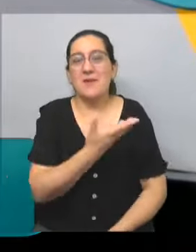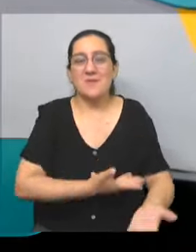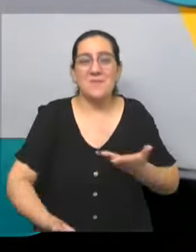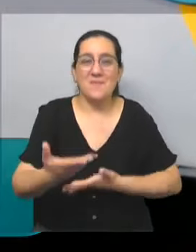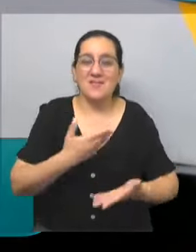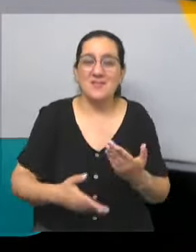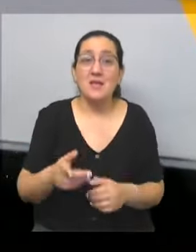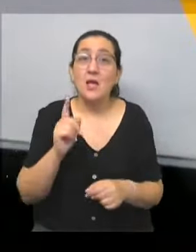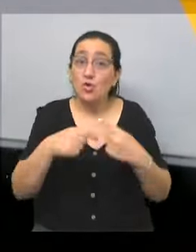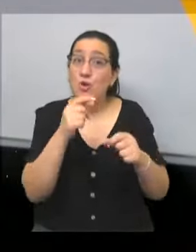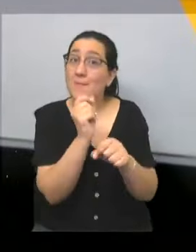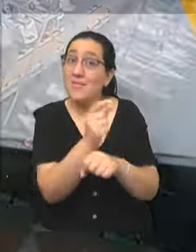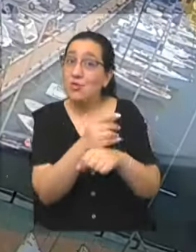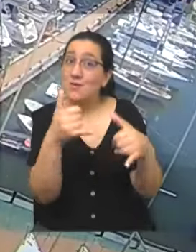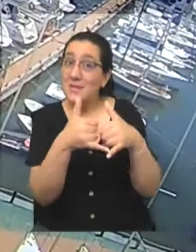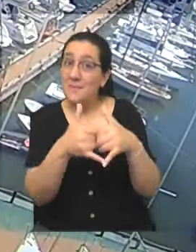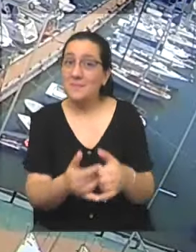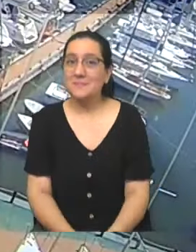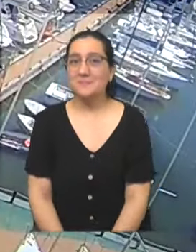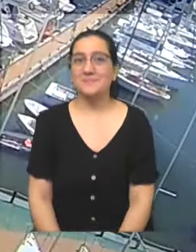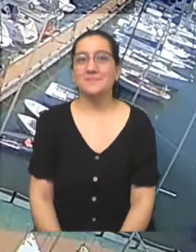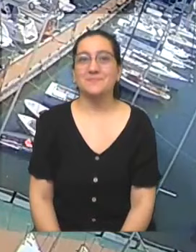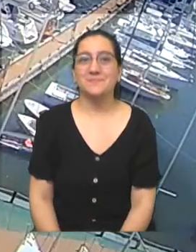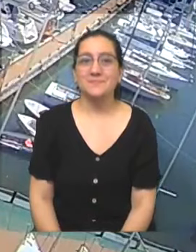Seguí escribiéndonos.